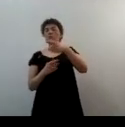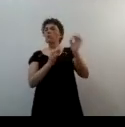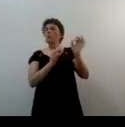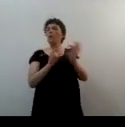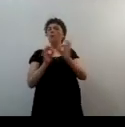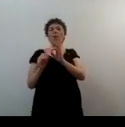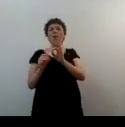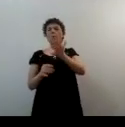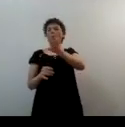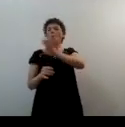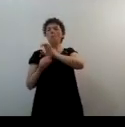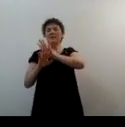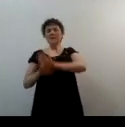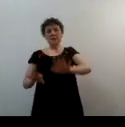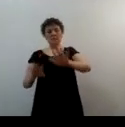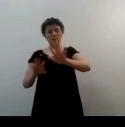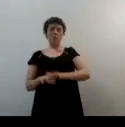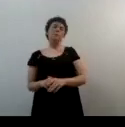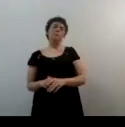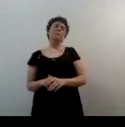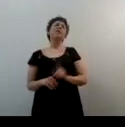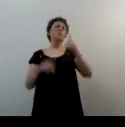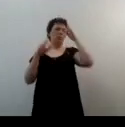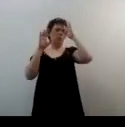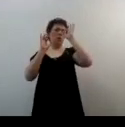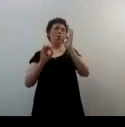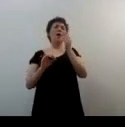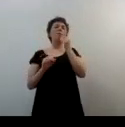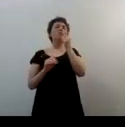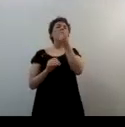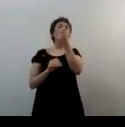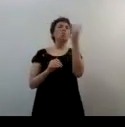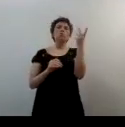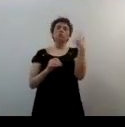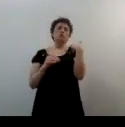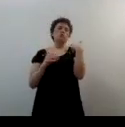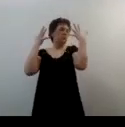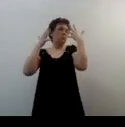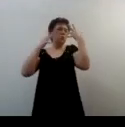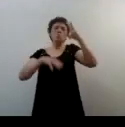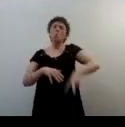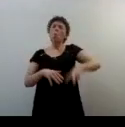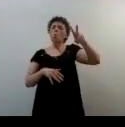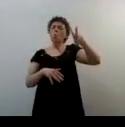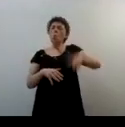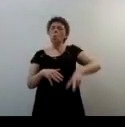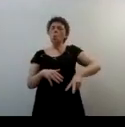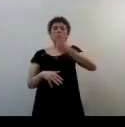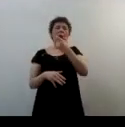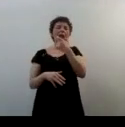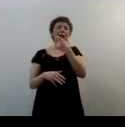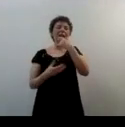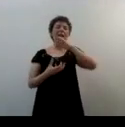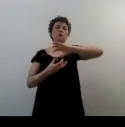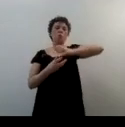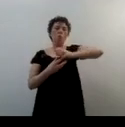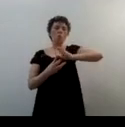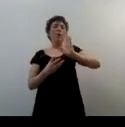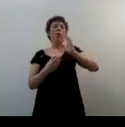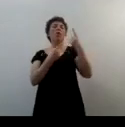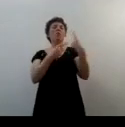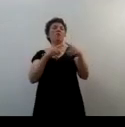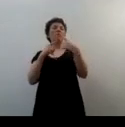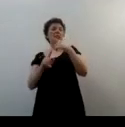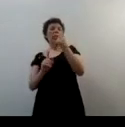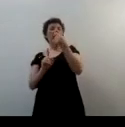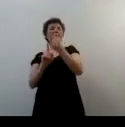Y luego, obviamente, hay alimentos que nunca os voy a recomendar, como galletas, como zumos, tal, pero claro, hay diferencias en el índice glucémico. O sea,